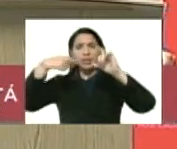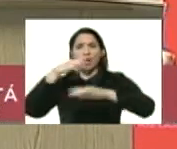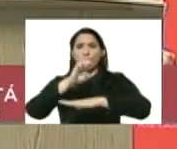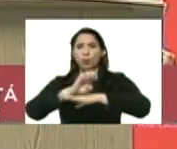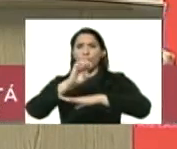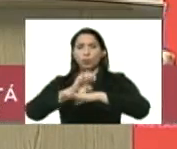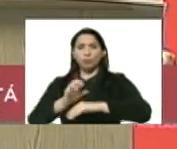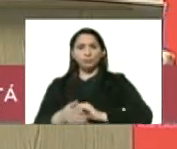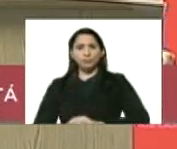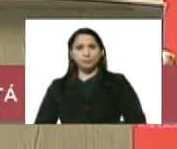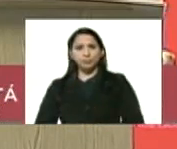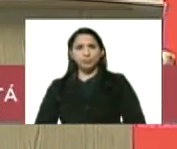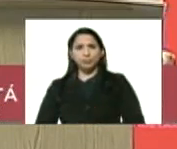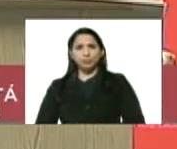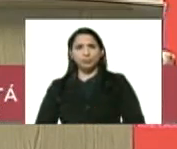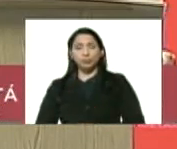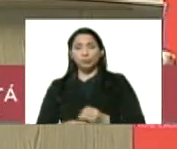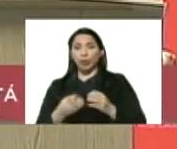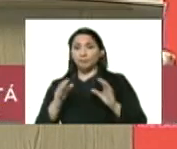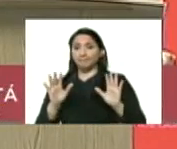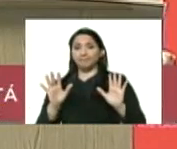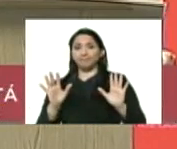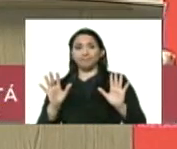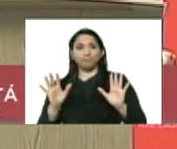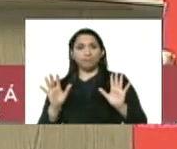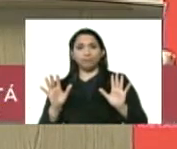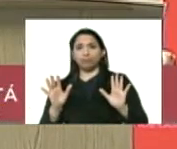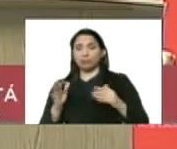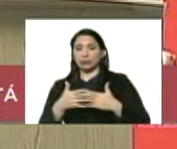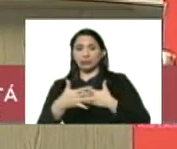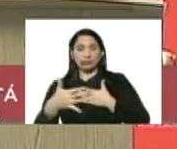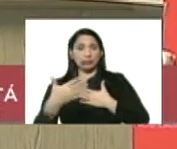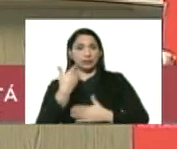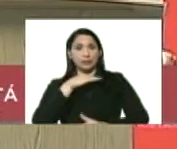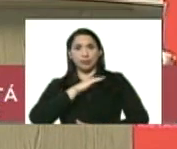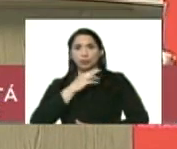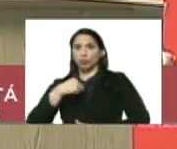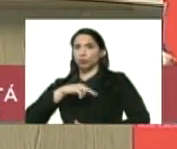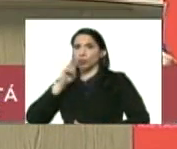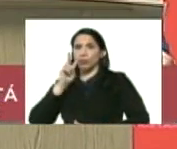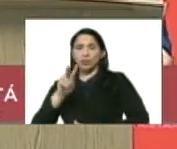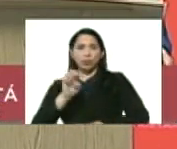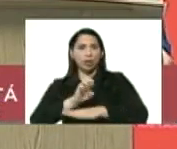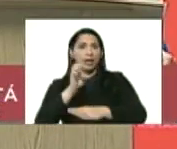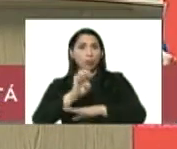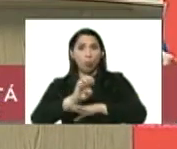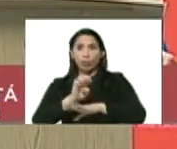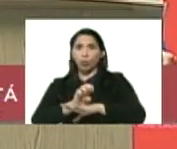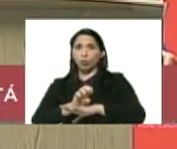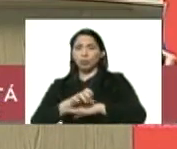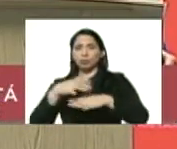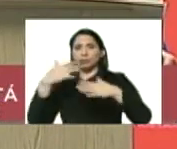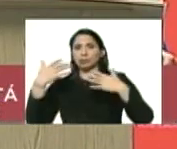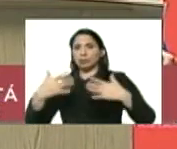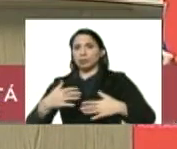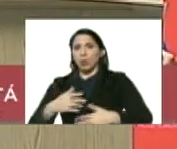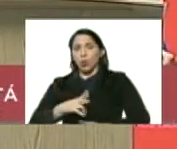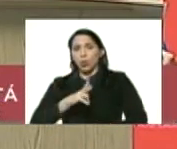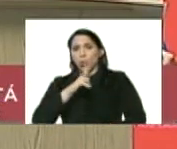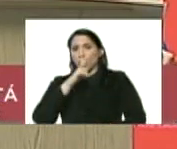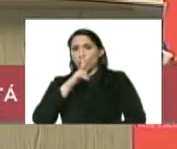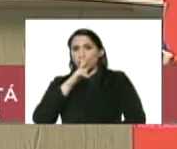Ecuador. Bueno, durante esta pandemia lo que hemos visto en Ecuador es sencillamente